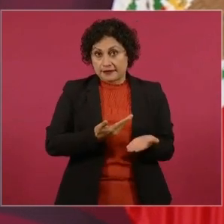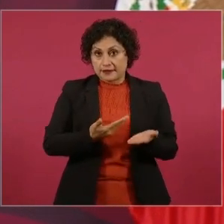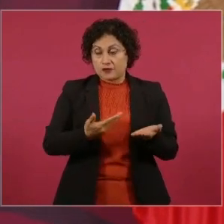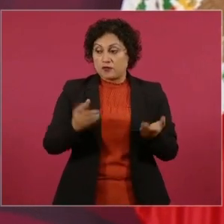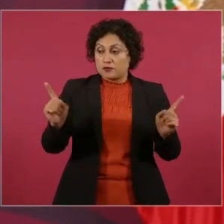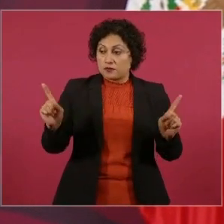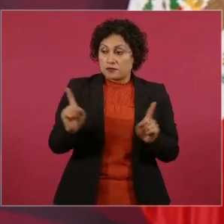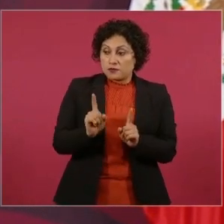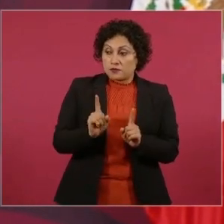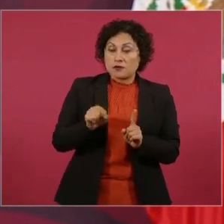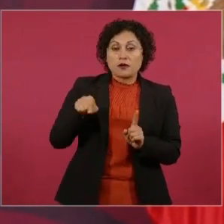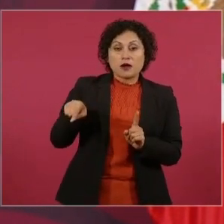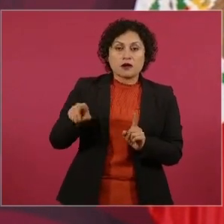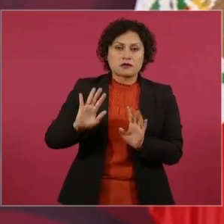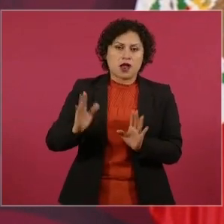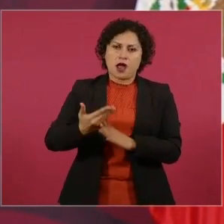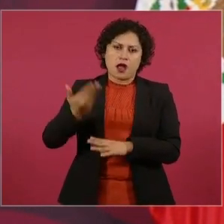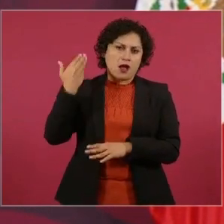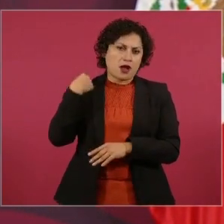ya había